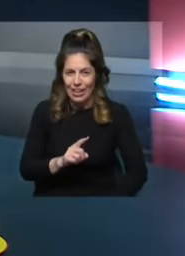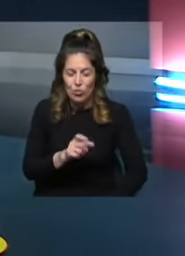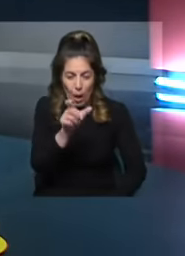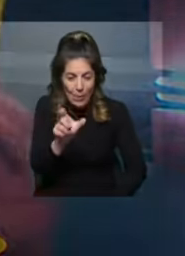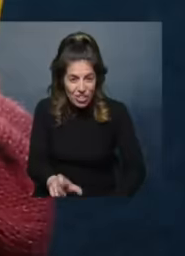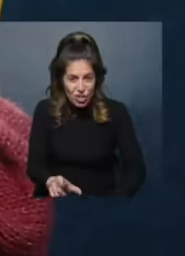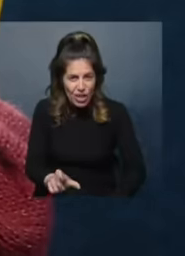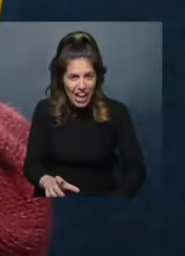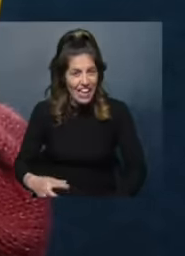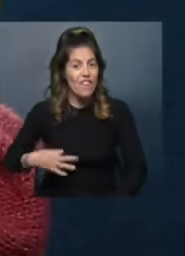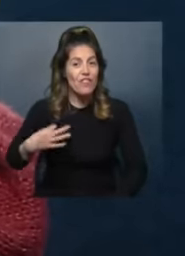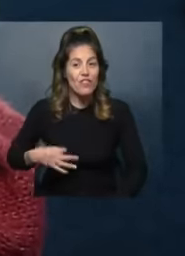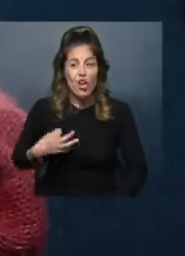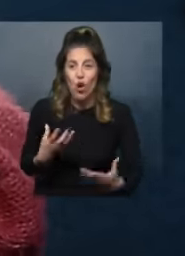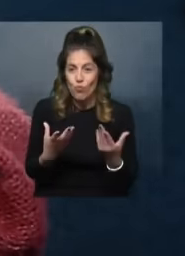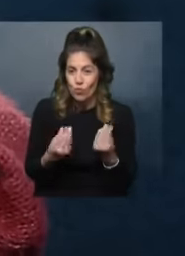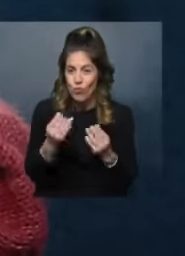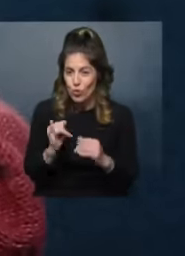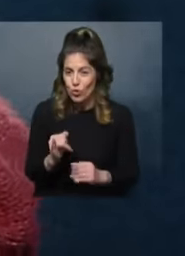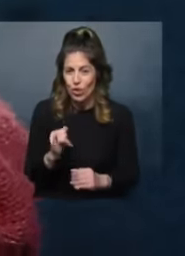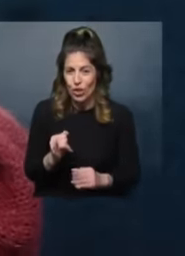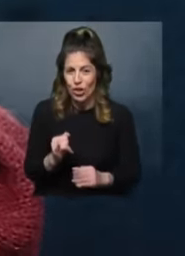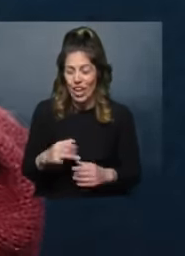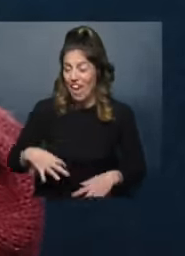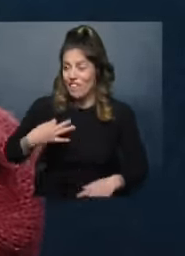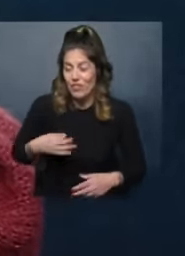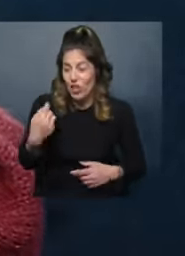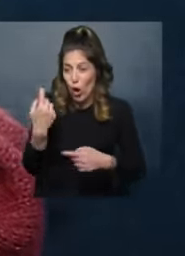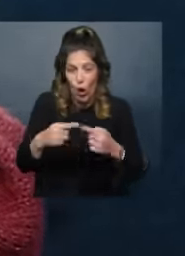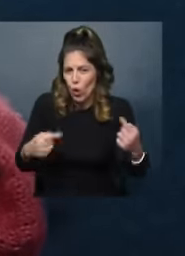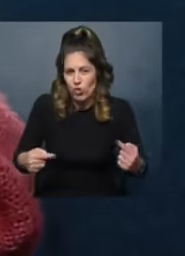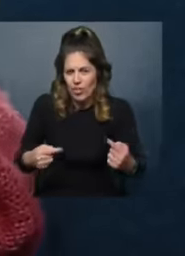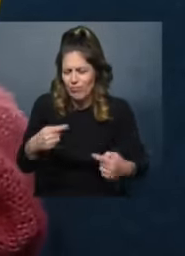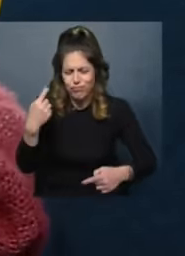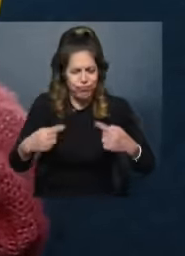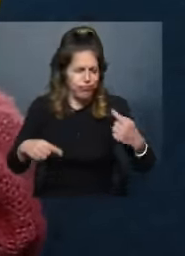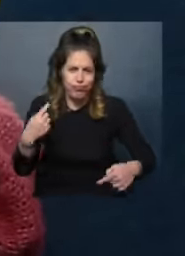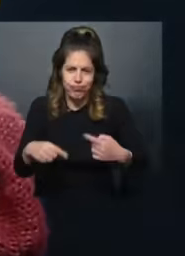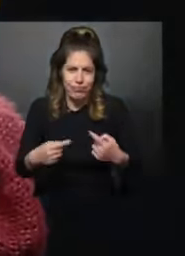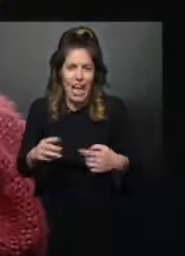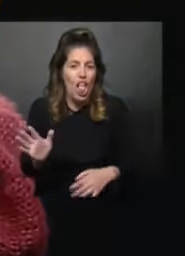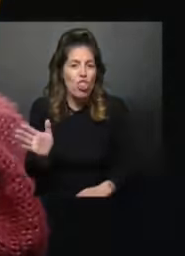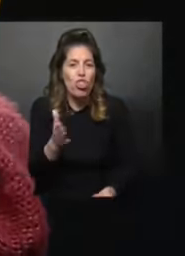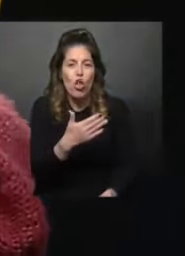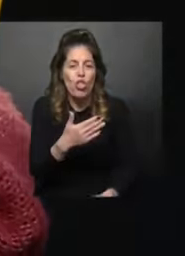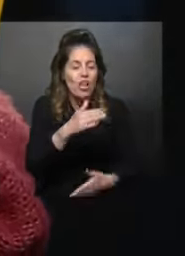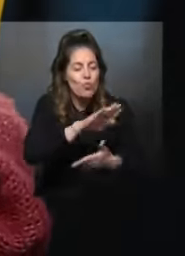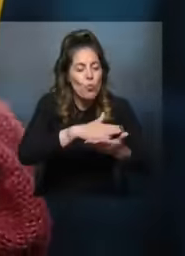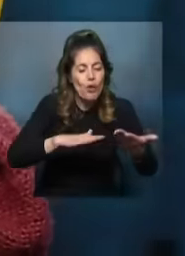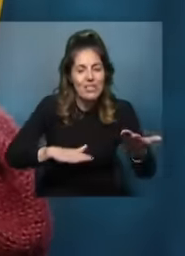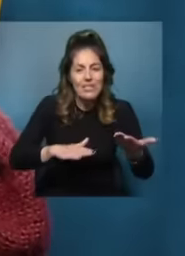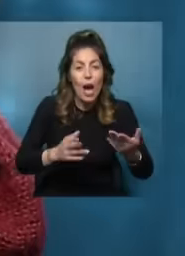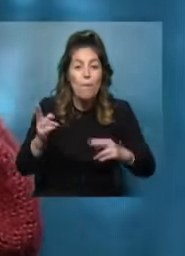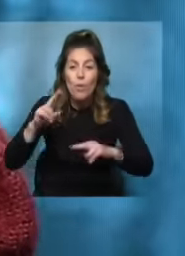vivió mucho. Y entonces vivió de todo, además. Y entonces toda su poesía, murió